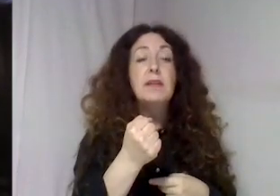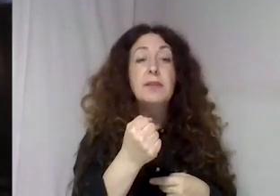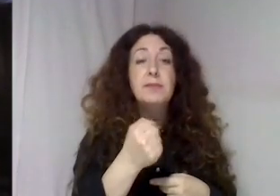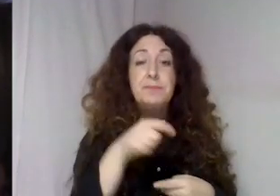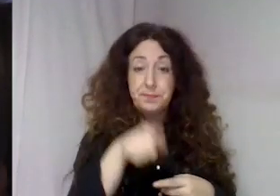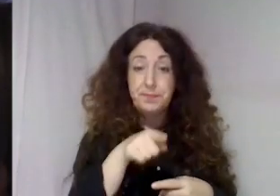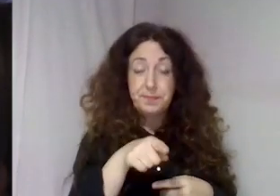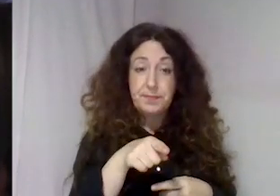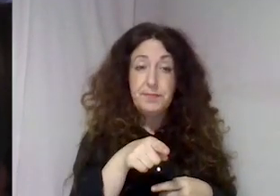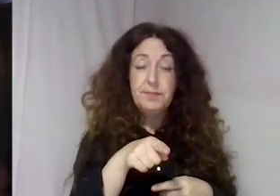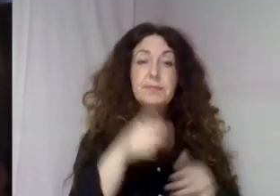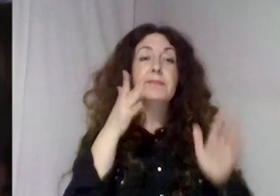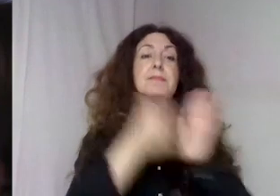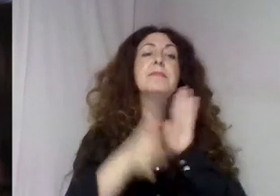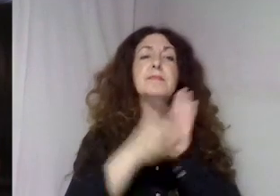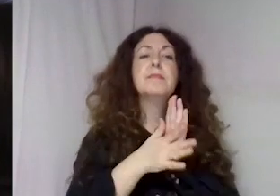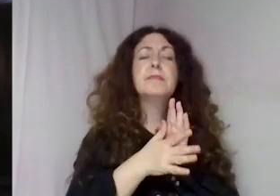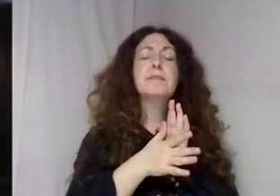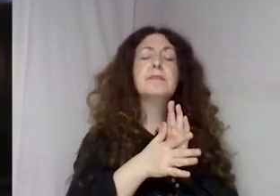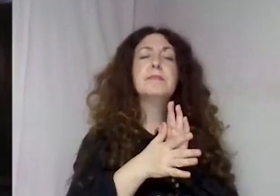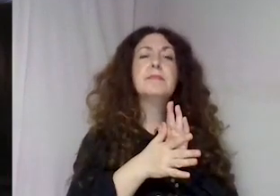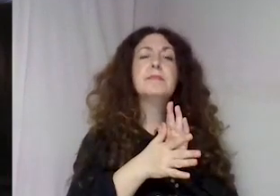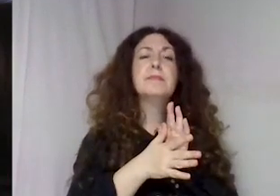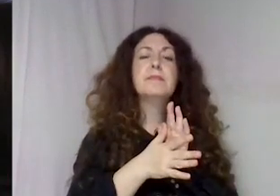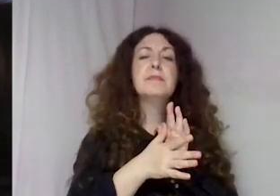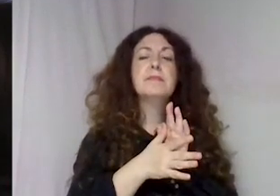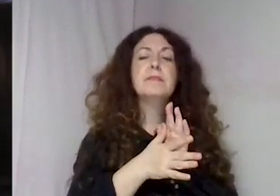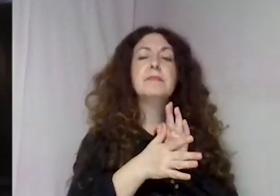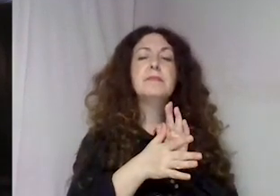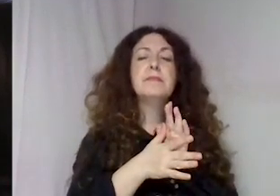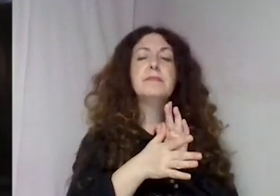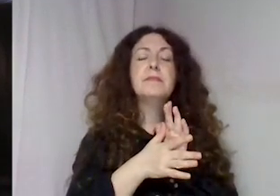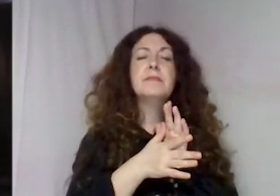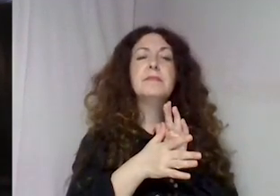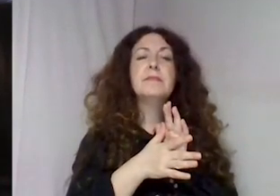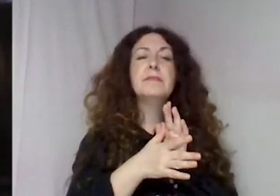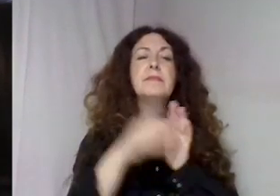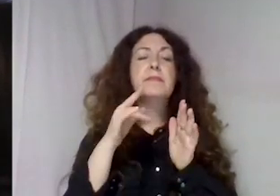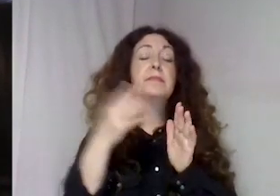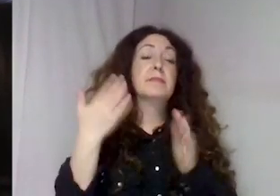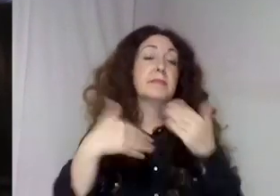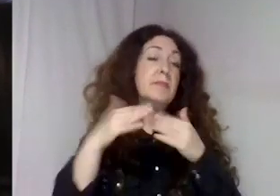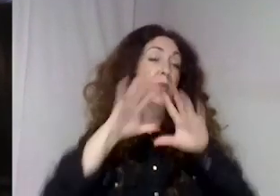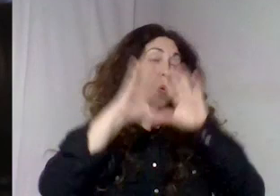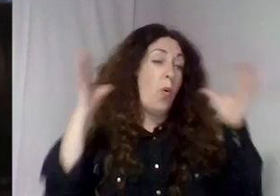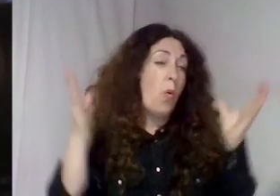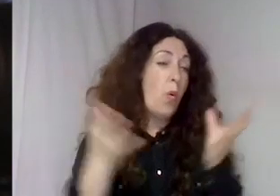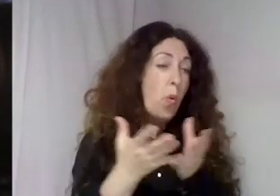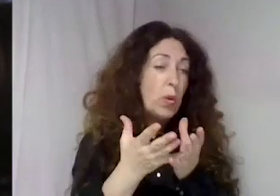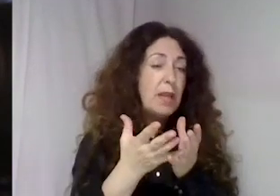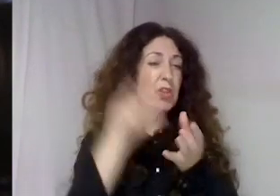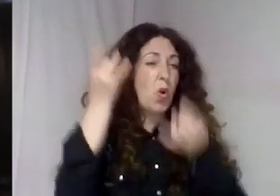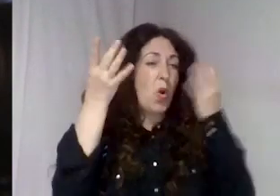es exactamente lo que lo hace? Porque esto es una pregunta muy importante para la sociedad y para contestar a estos tres, con independencia que